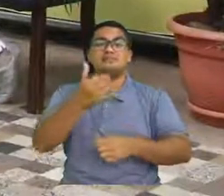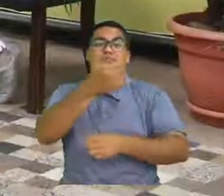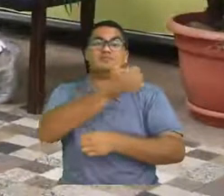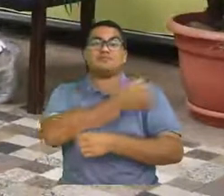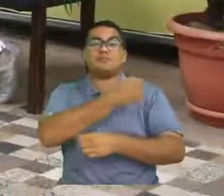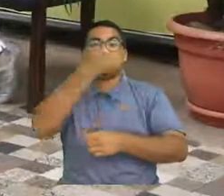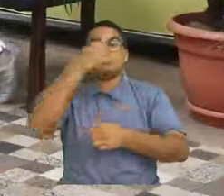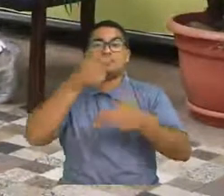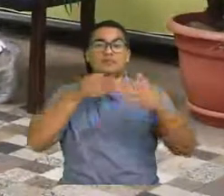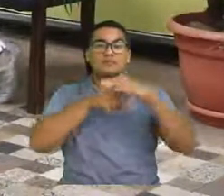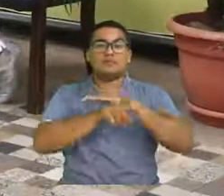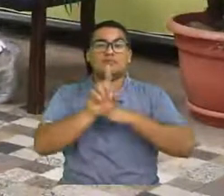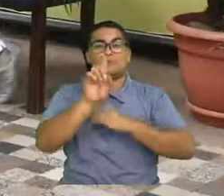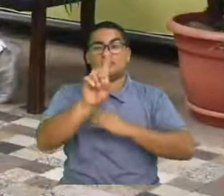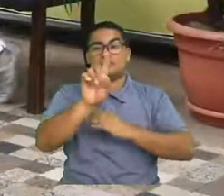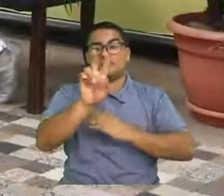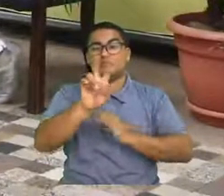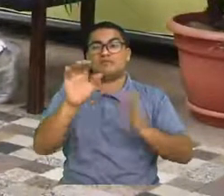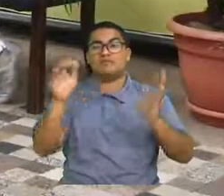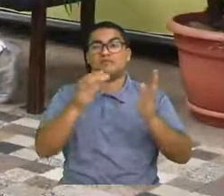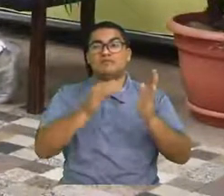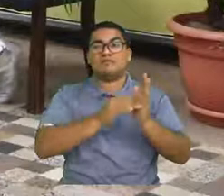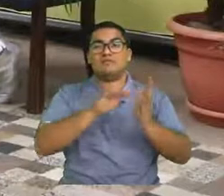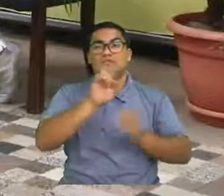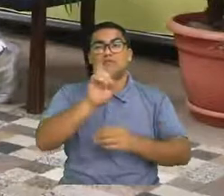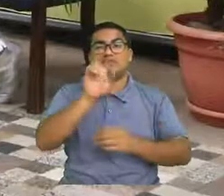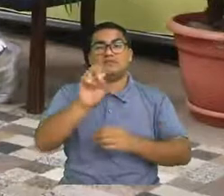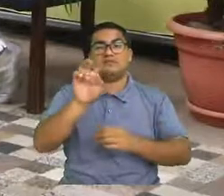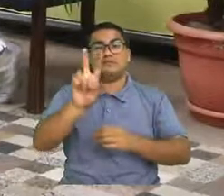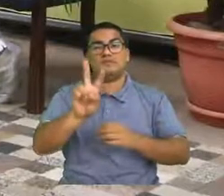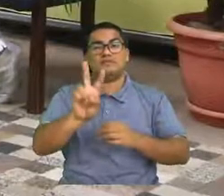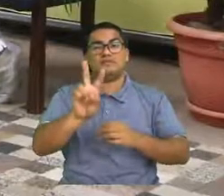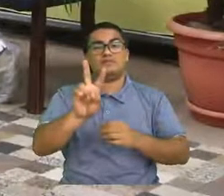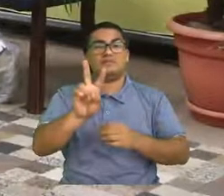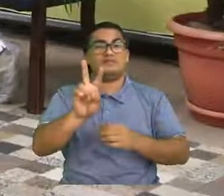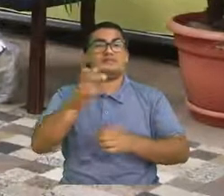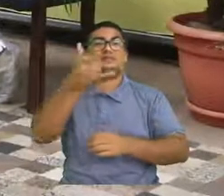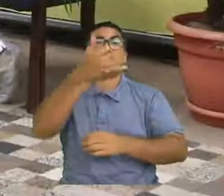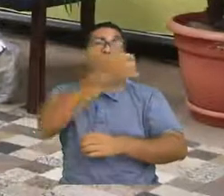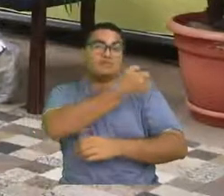son 12.202 vacunas las que vamos a aplicar.